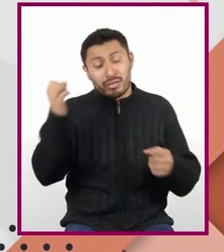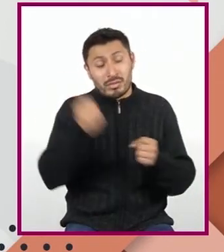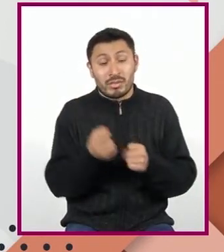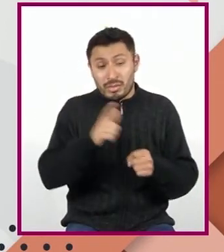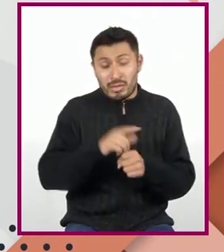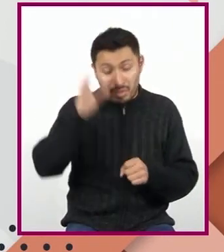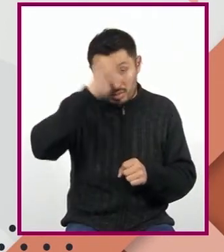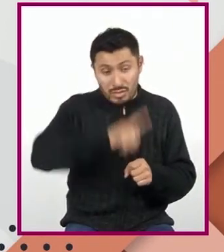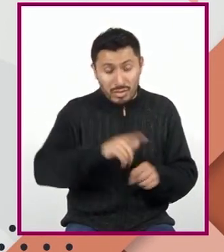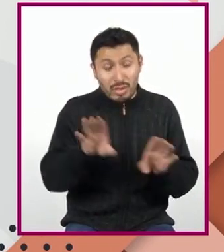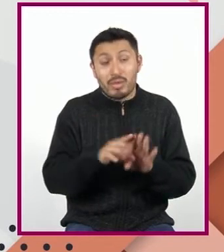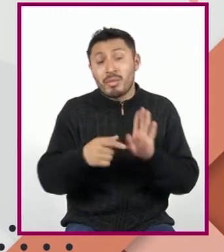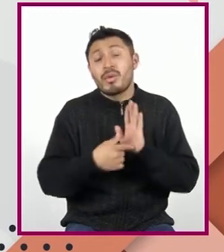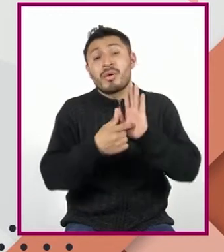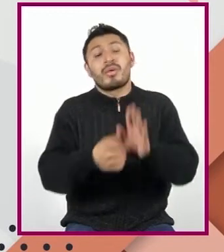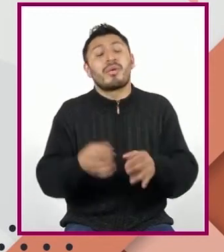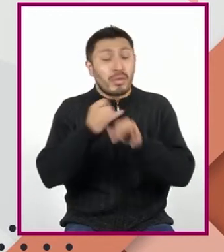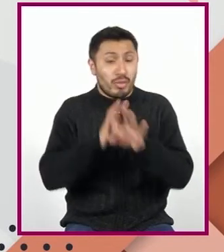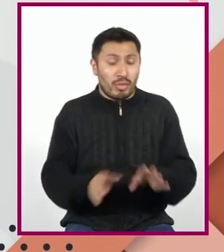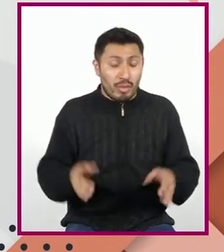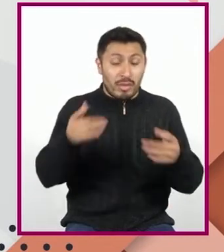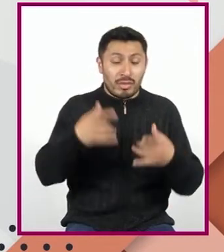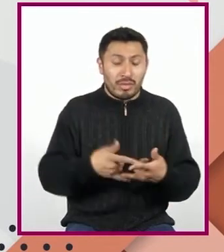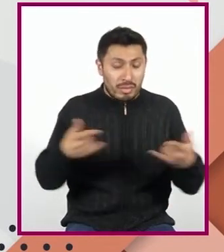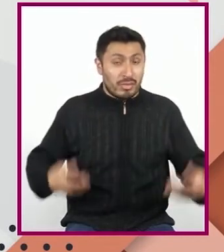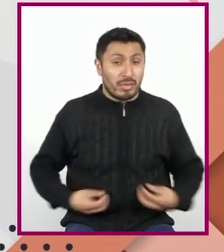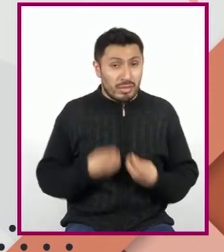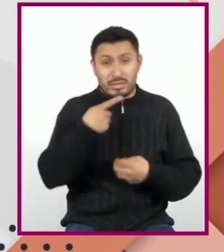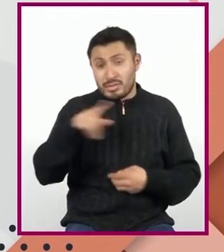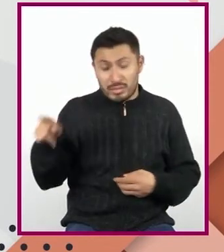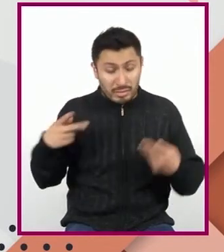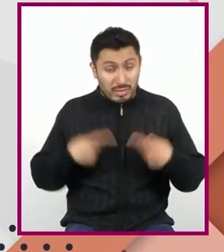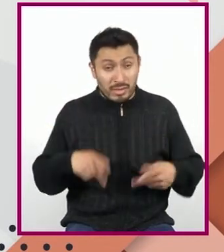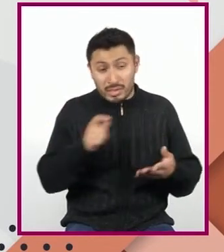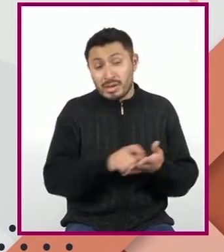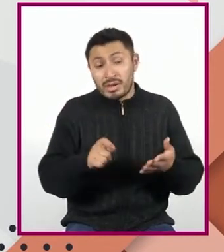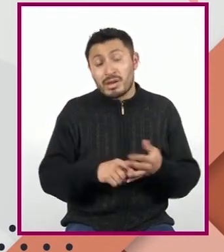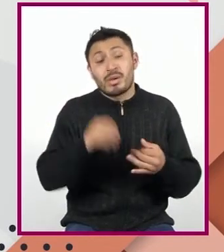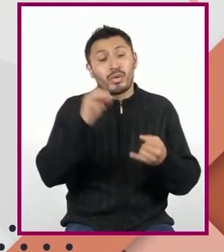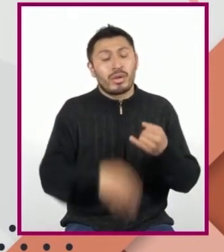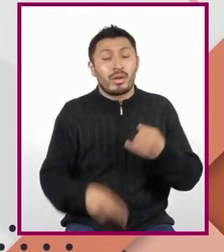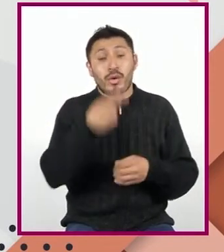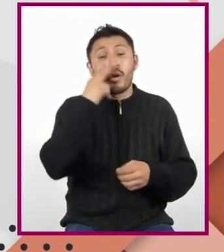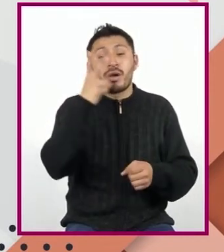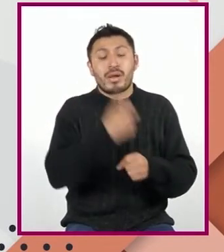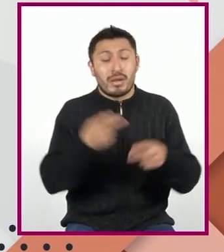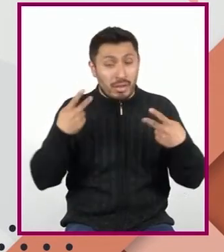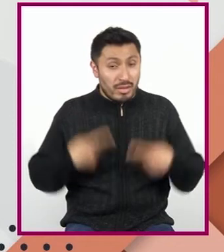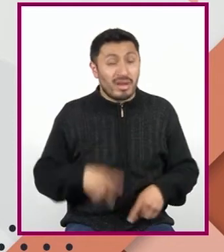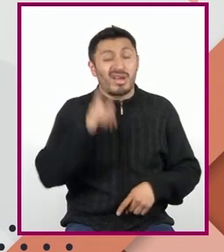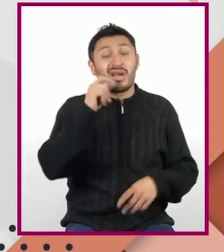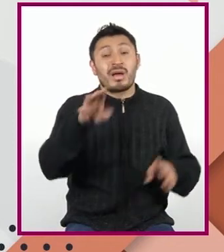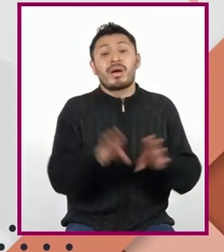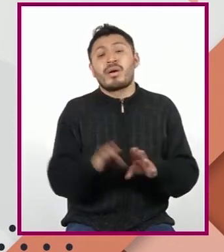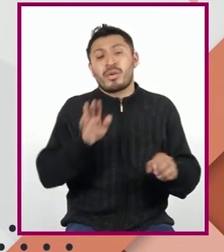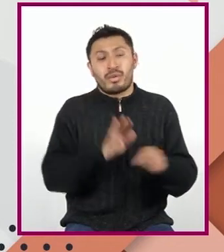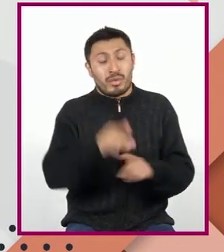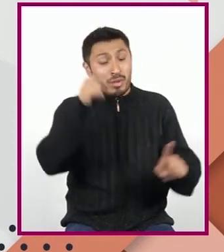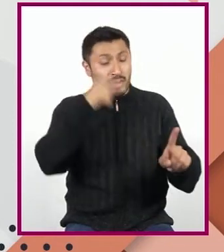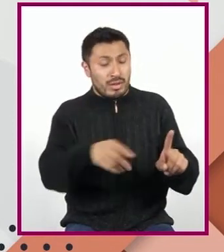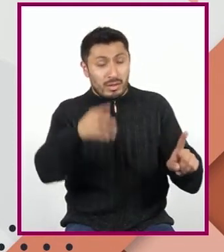que se usará para escribir el prólogo. El uso de la primera persona gramatical en los prólogos suele darse cuando se